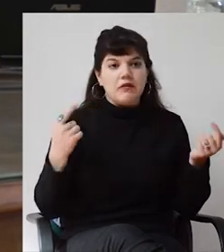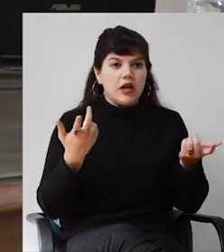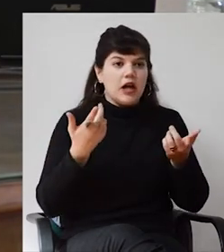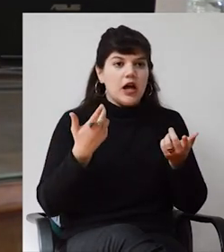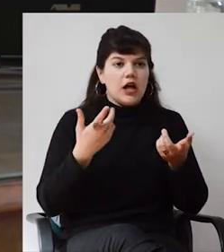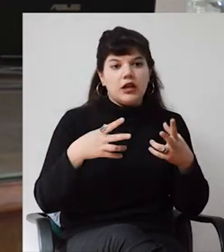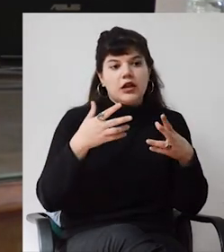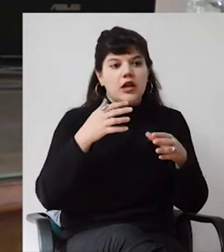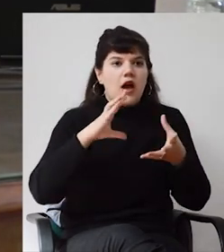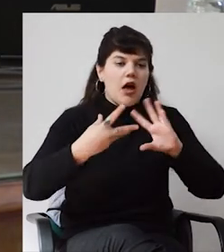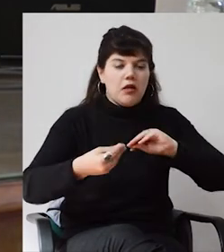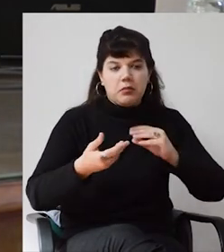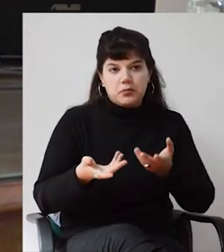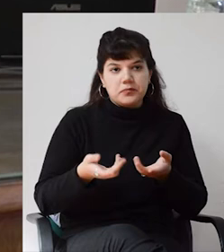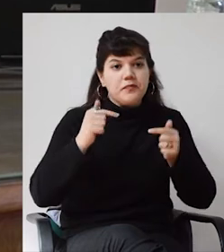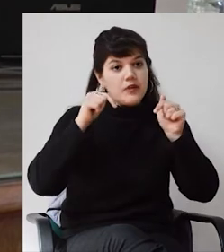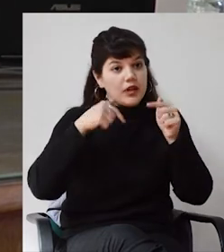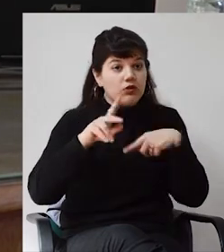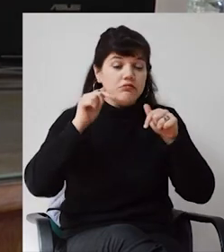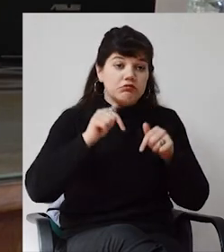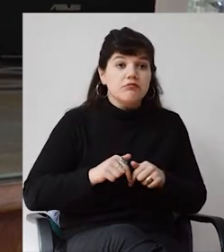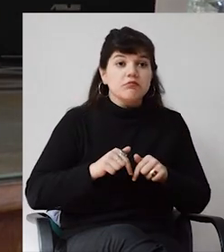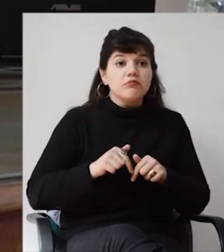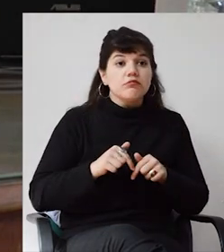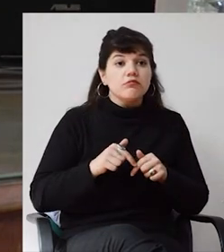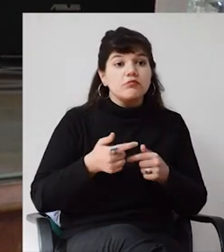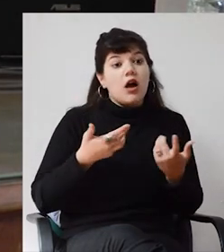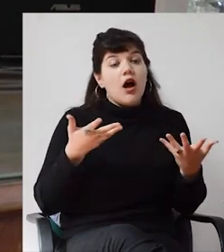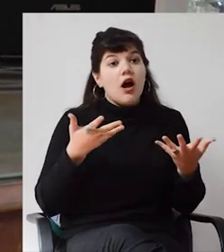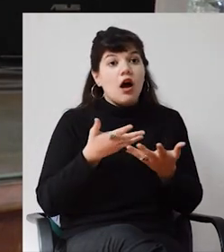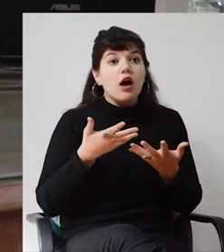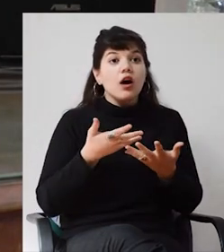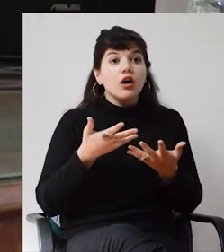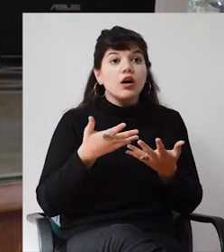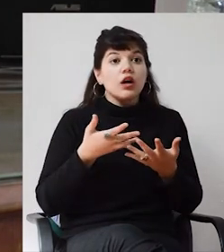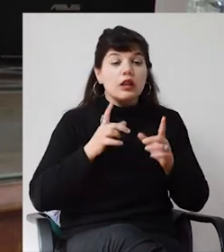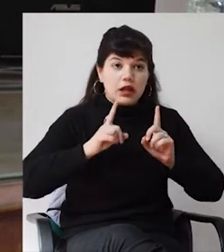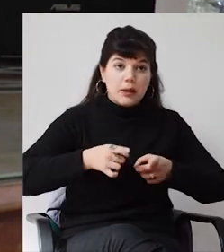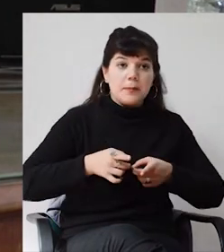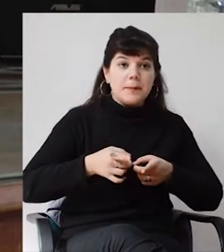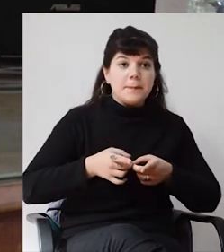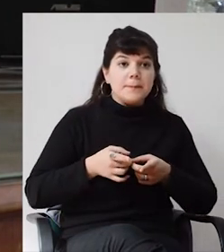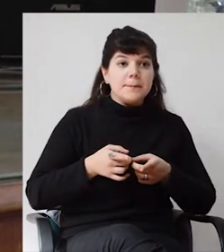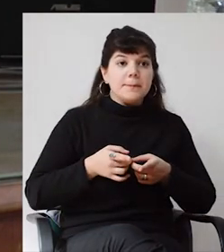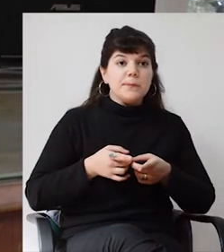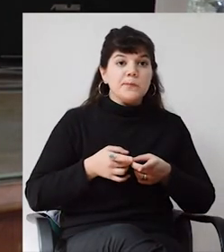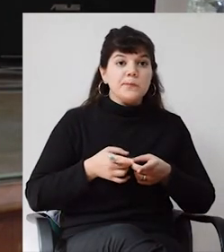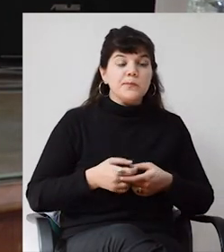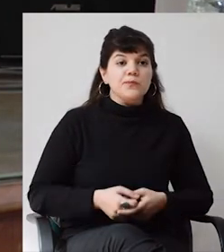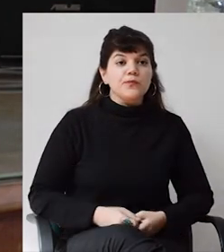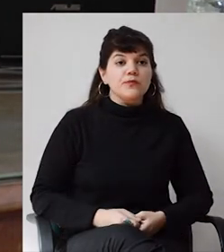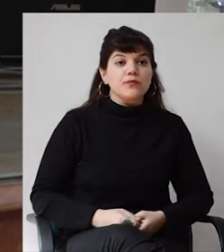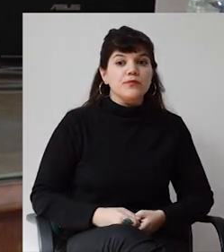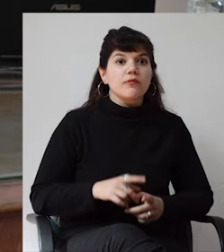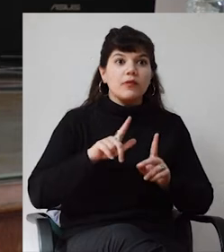las distintas modalidades. Entonces acá vamos a tener, además,